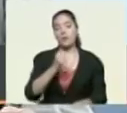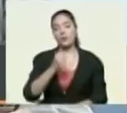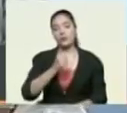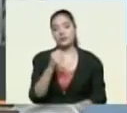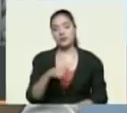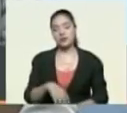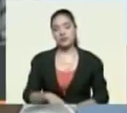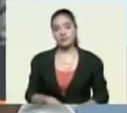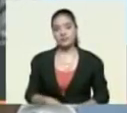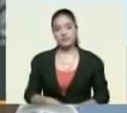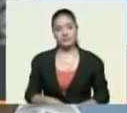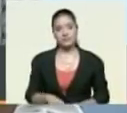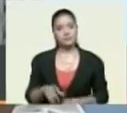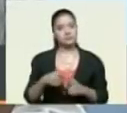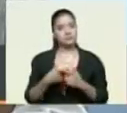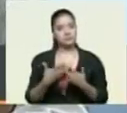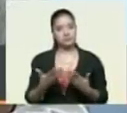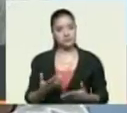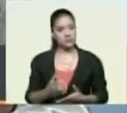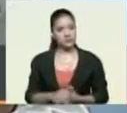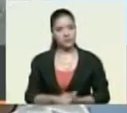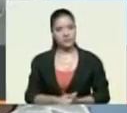policiales. Entonces,